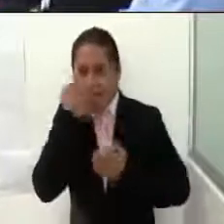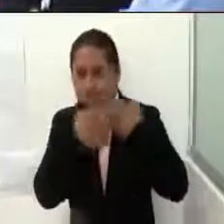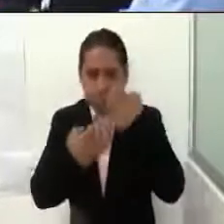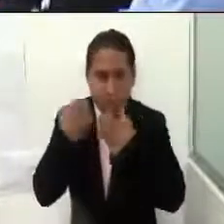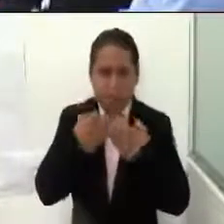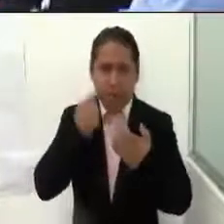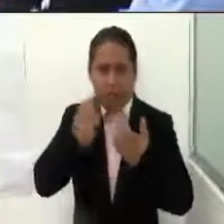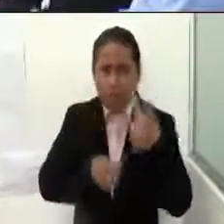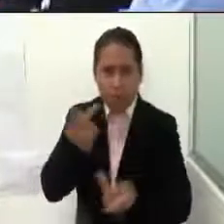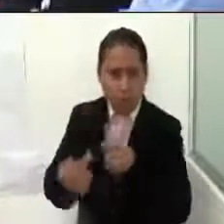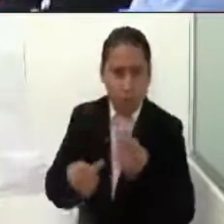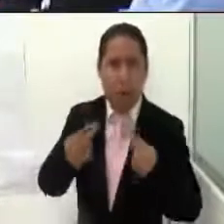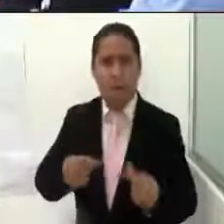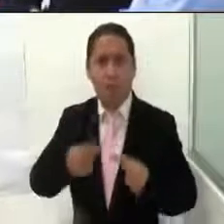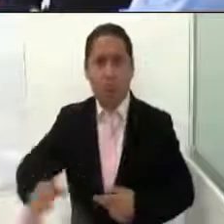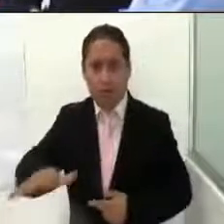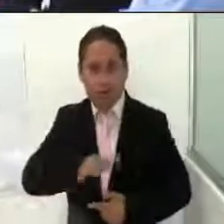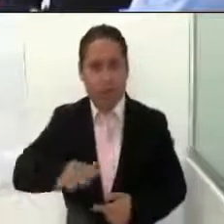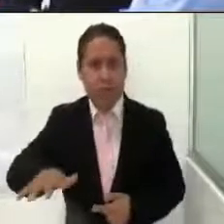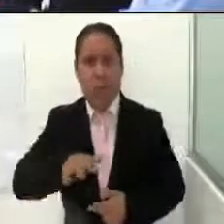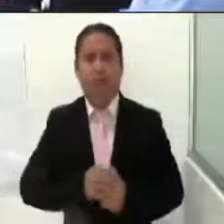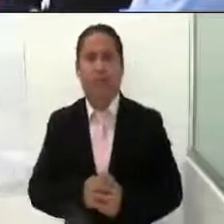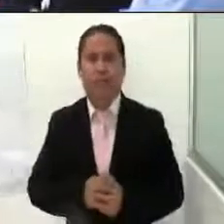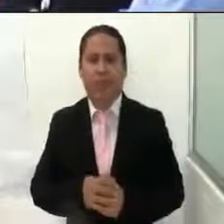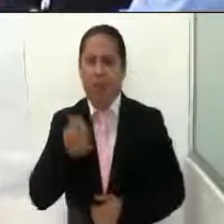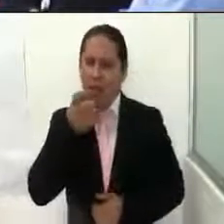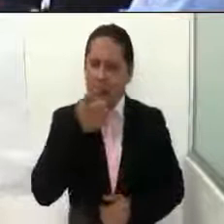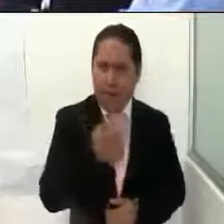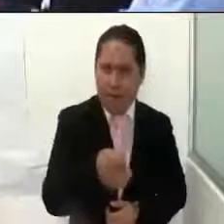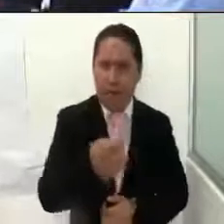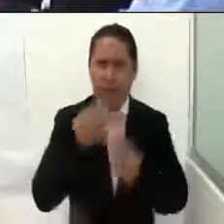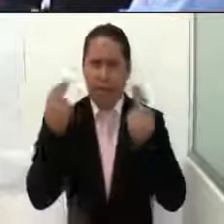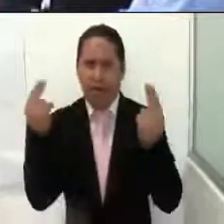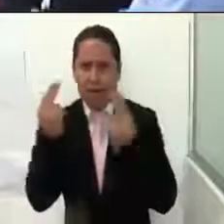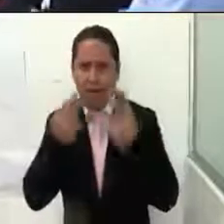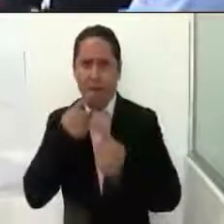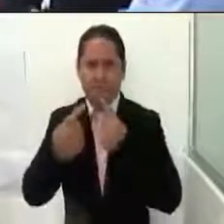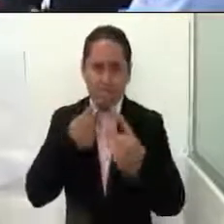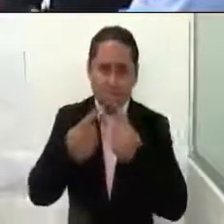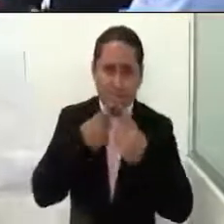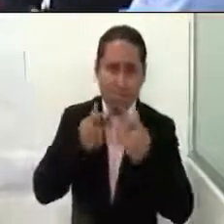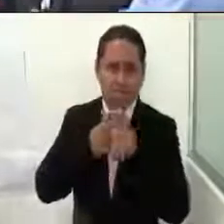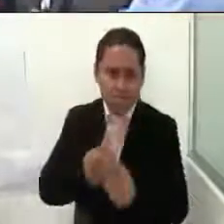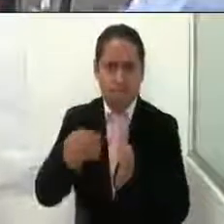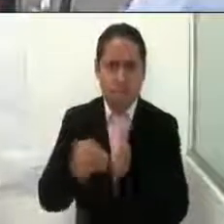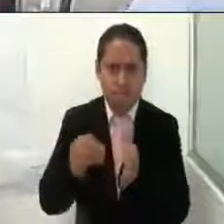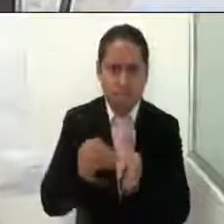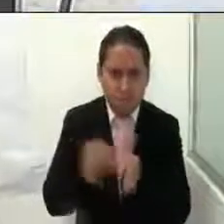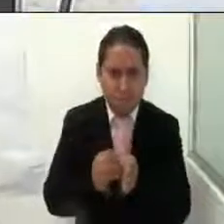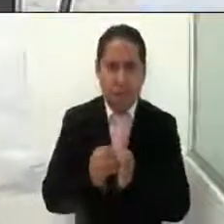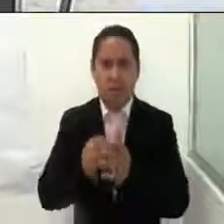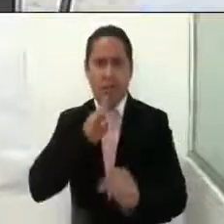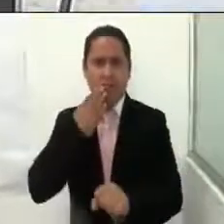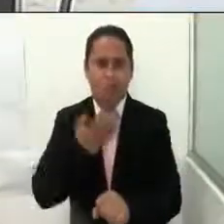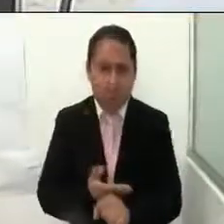civil es por ello que convencido de la necesidad del diálogo permanente con los representantes de